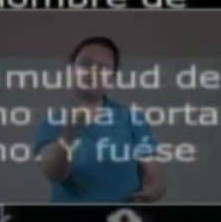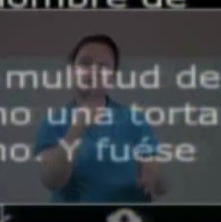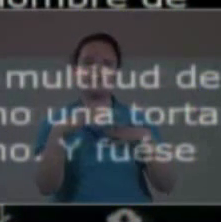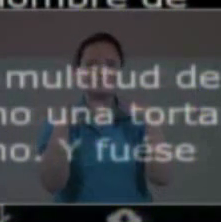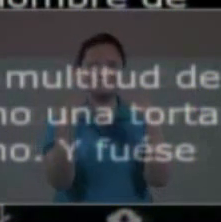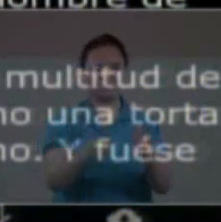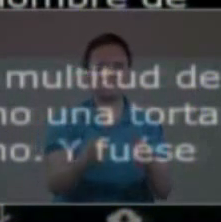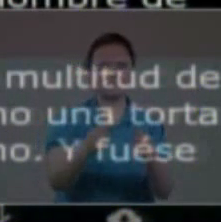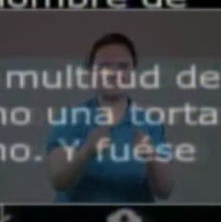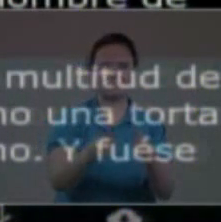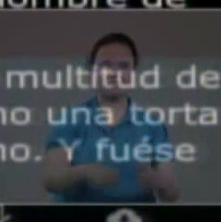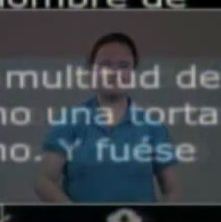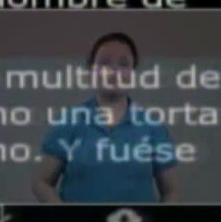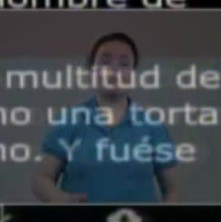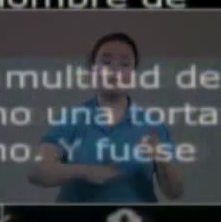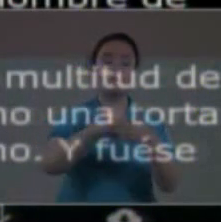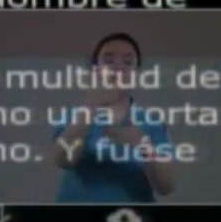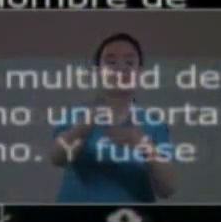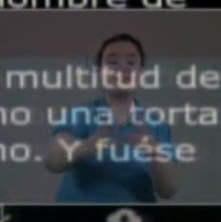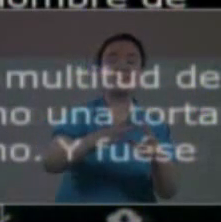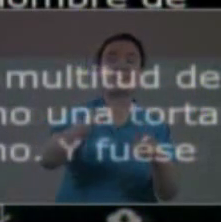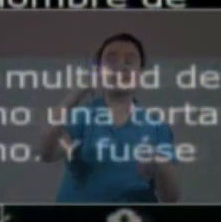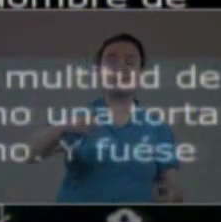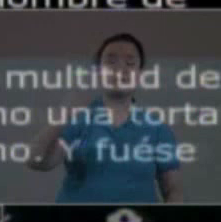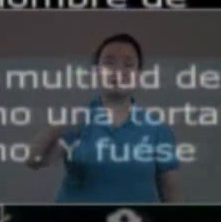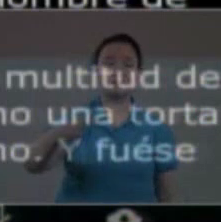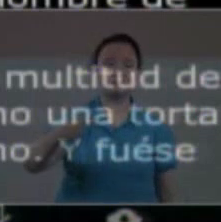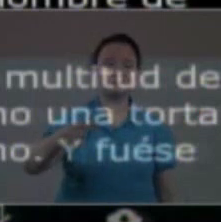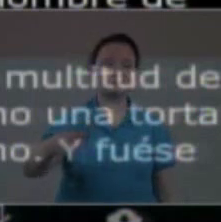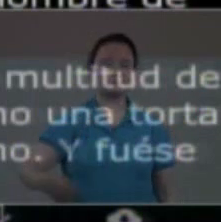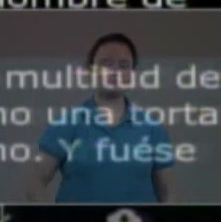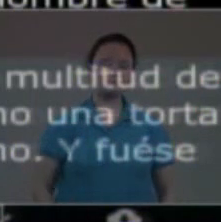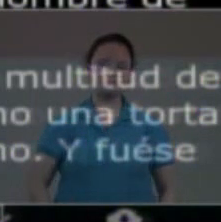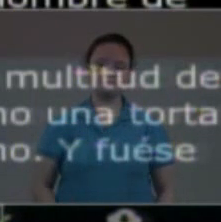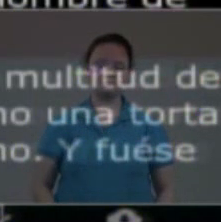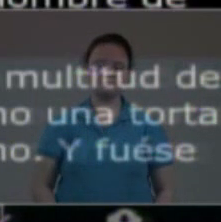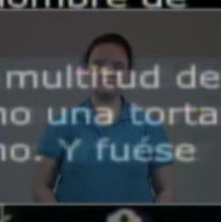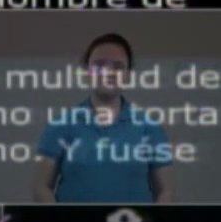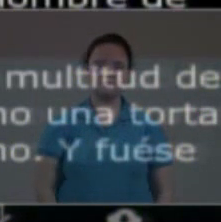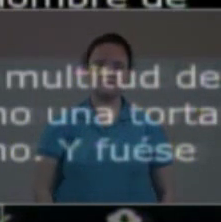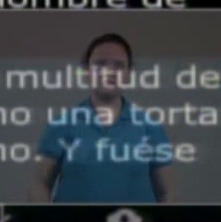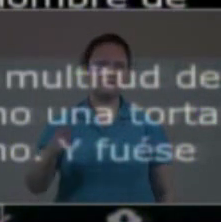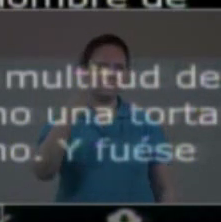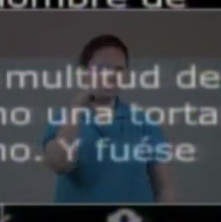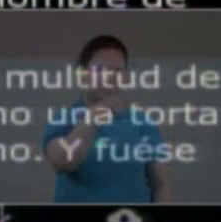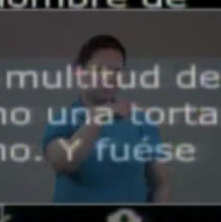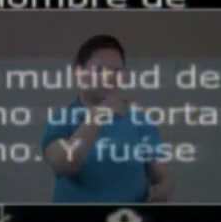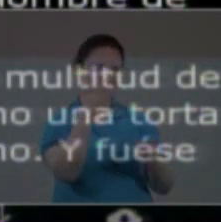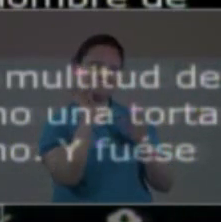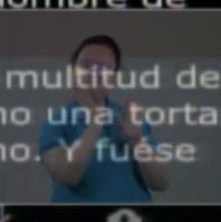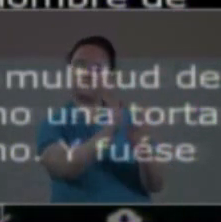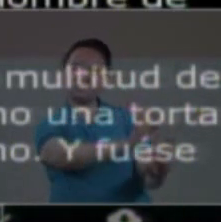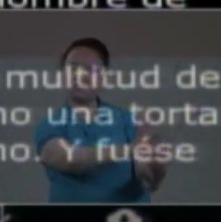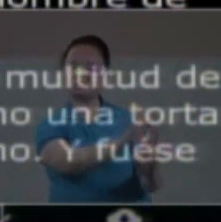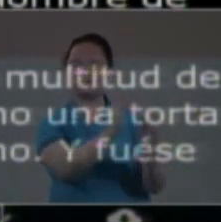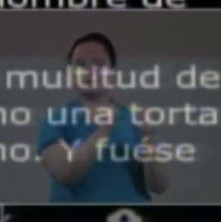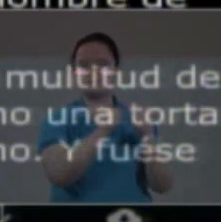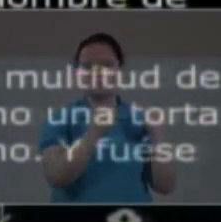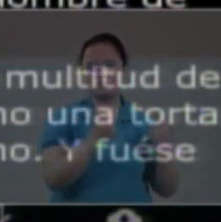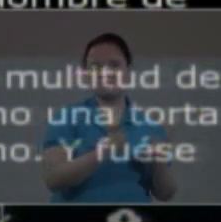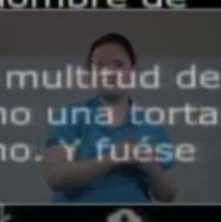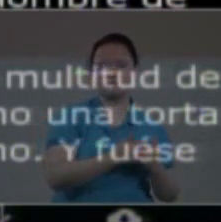fuerza delante de Jehová, y menospreciole en su corazón.